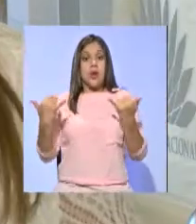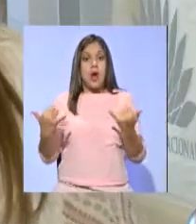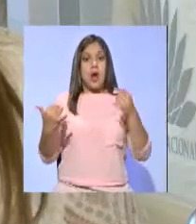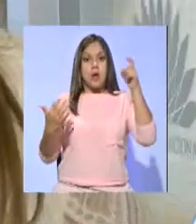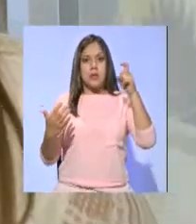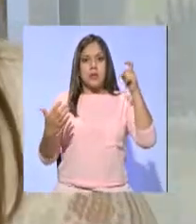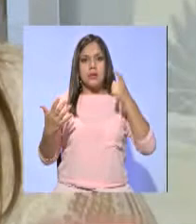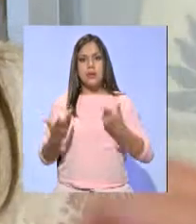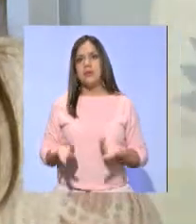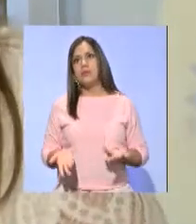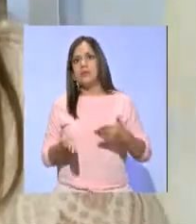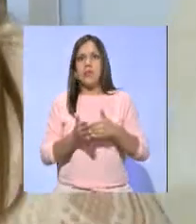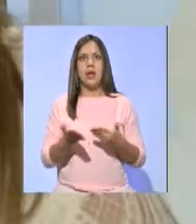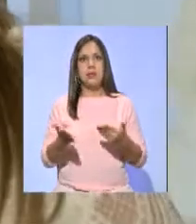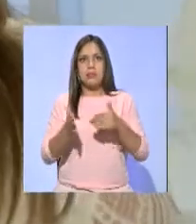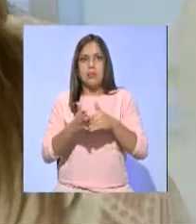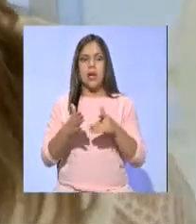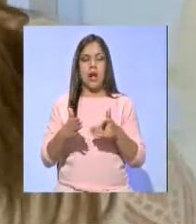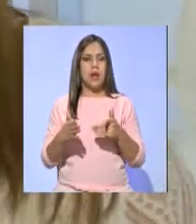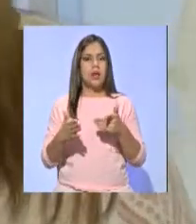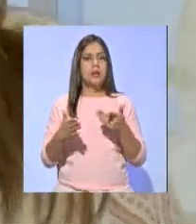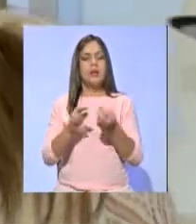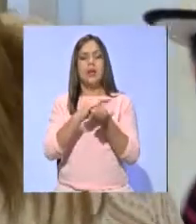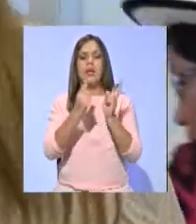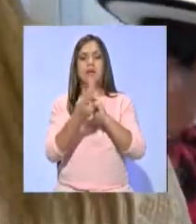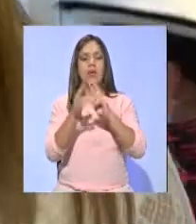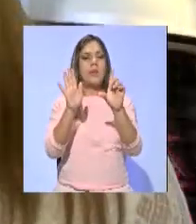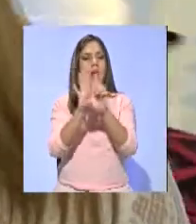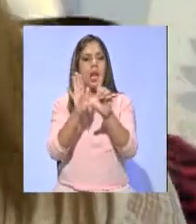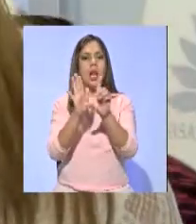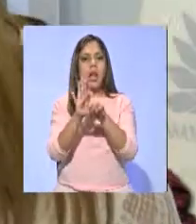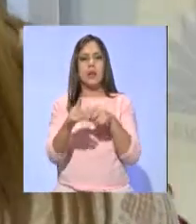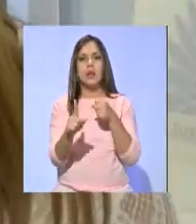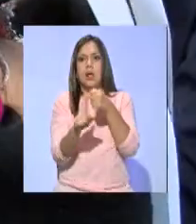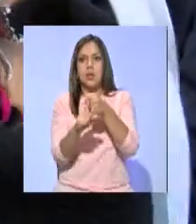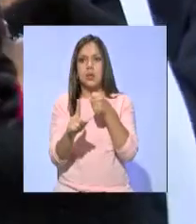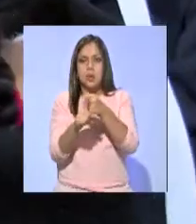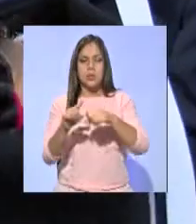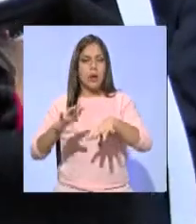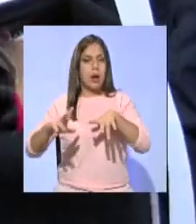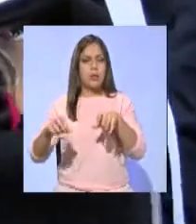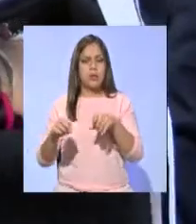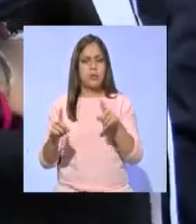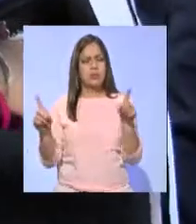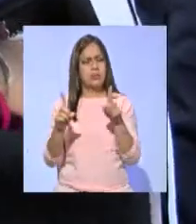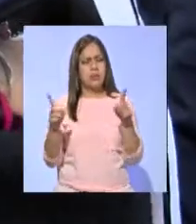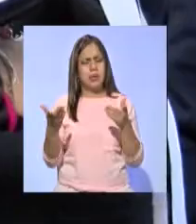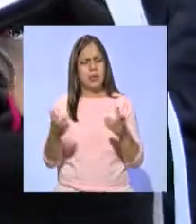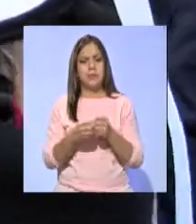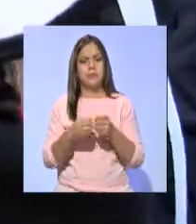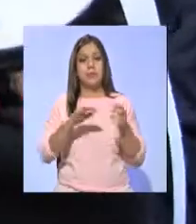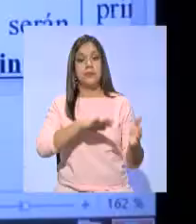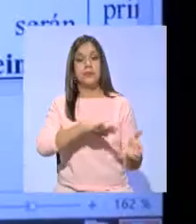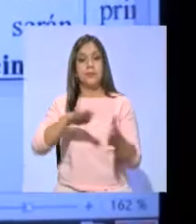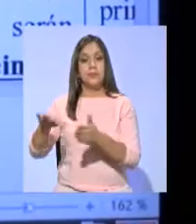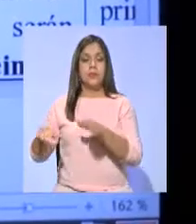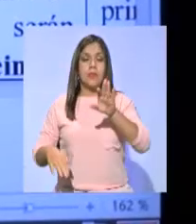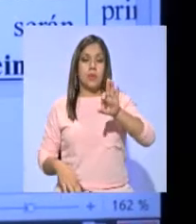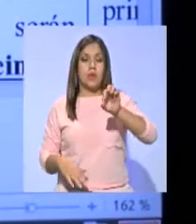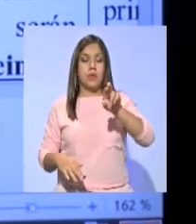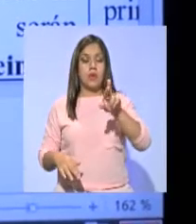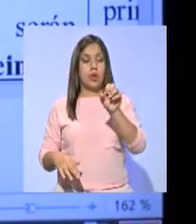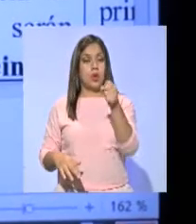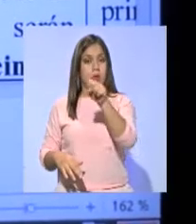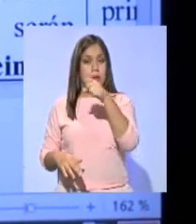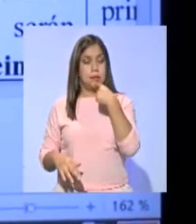hoy empezar a reformar inmediatamente leyes para decir que estamos luchando contra la corrupción. Una misma lectura tiene el asambleísta Luis Fernando Torres,